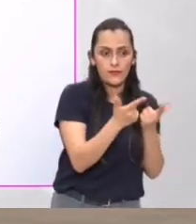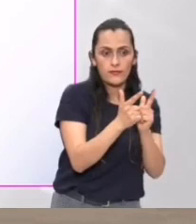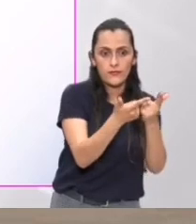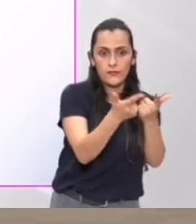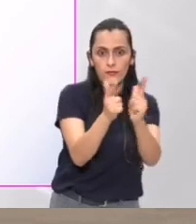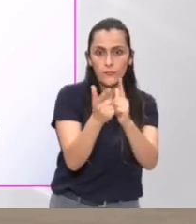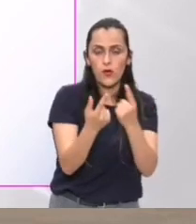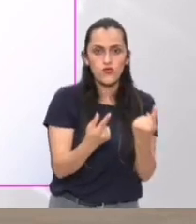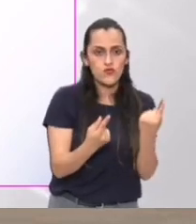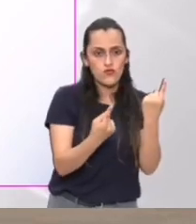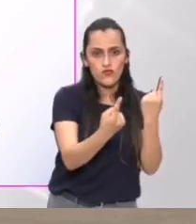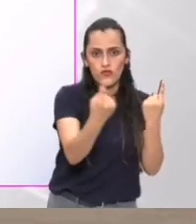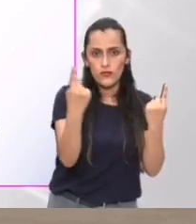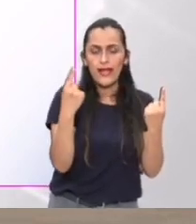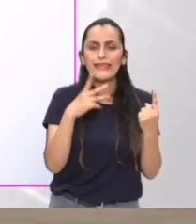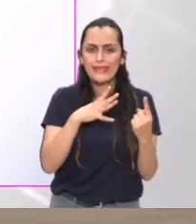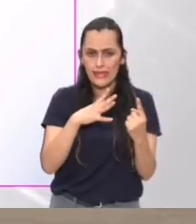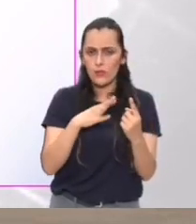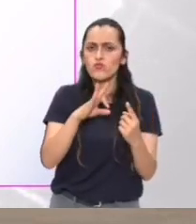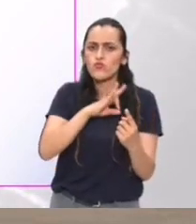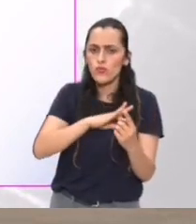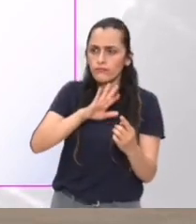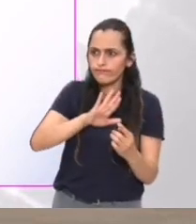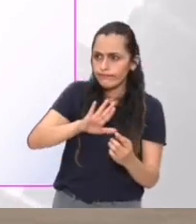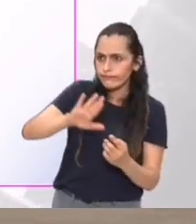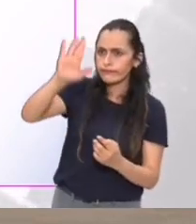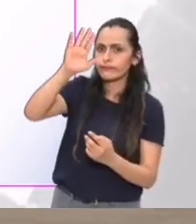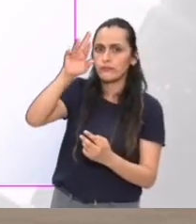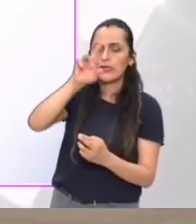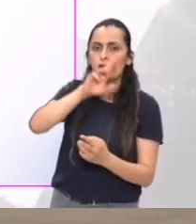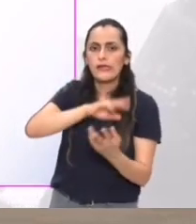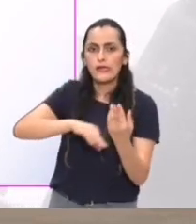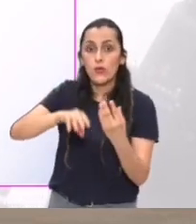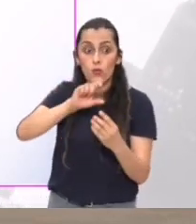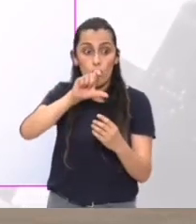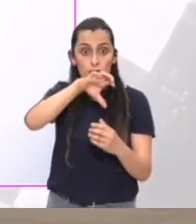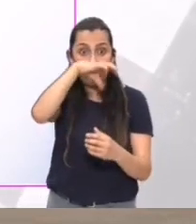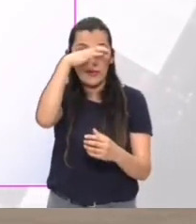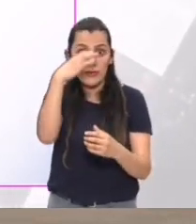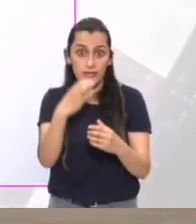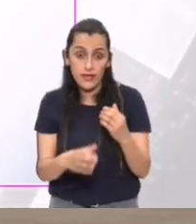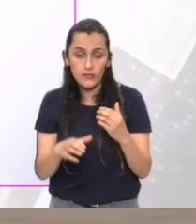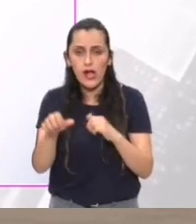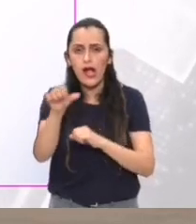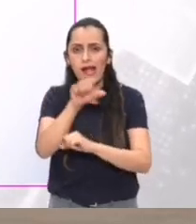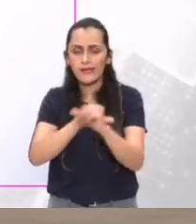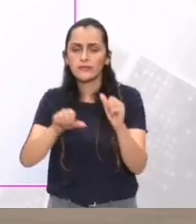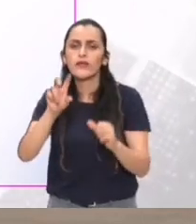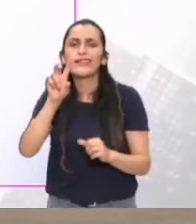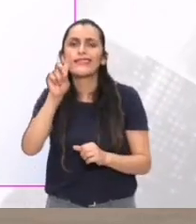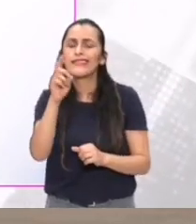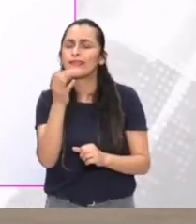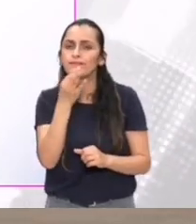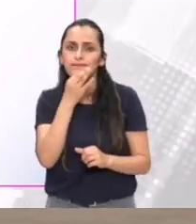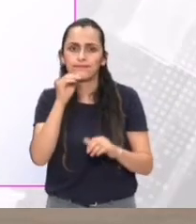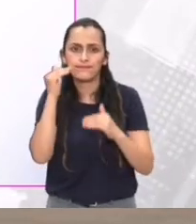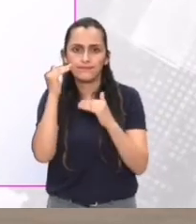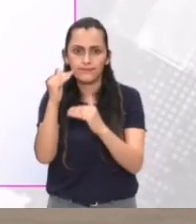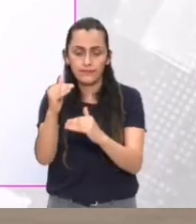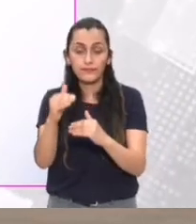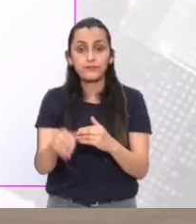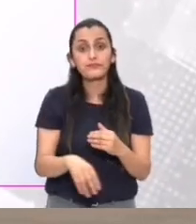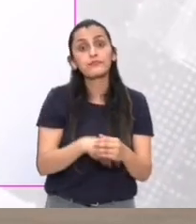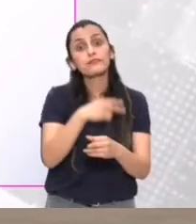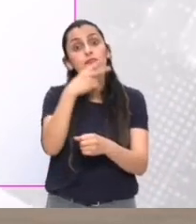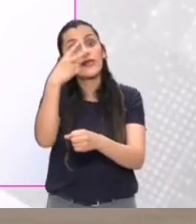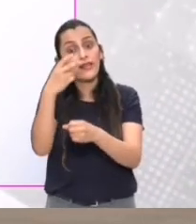dos réplicas de hasta 30 segundos que podrán ejercer al término de su participación o de cualquier otra. En el segundo segmento,